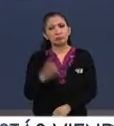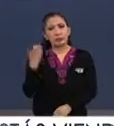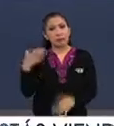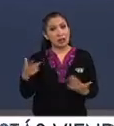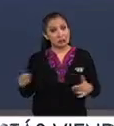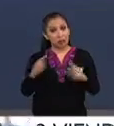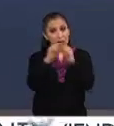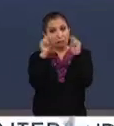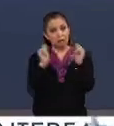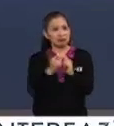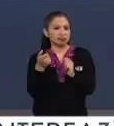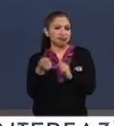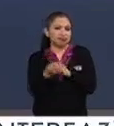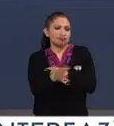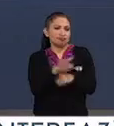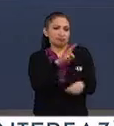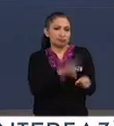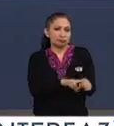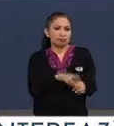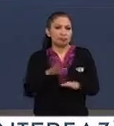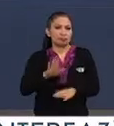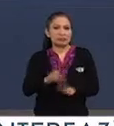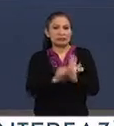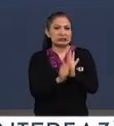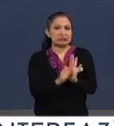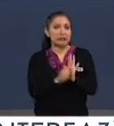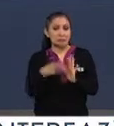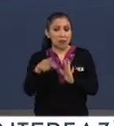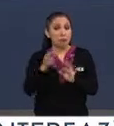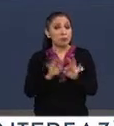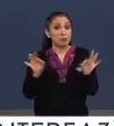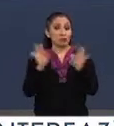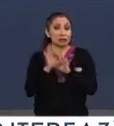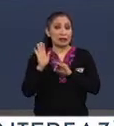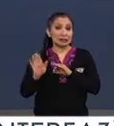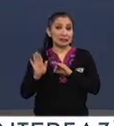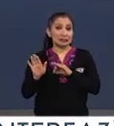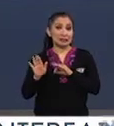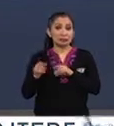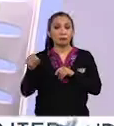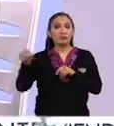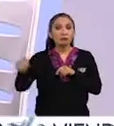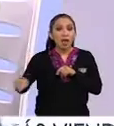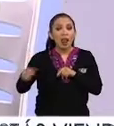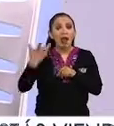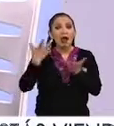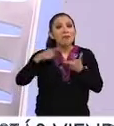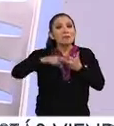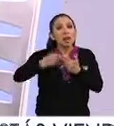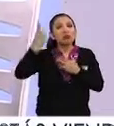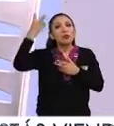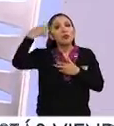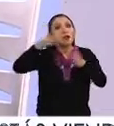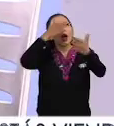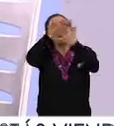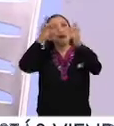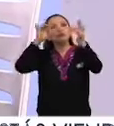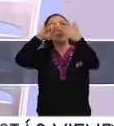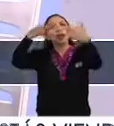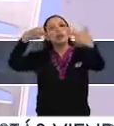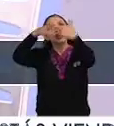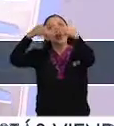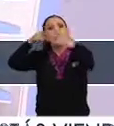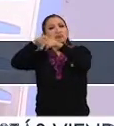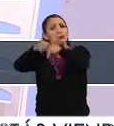un título nobiliario, digamos, es simbólico, pero es muy importante porque él, a partir de sus viajes, ha tejido relaciones